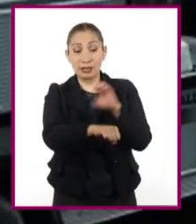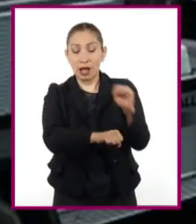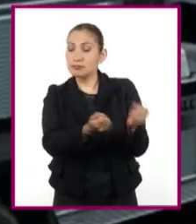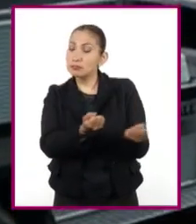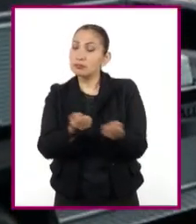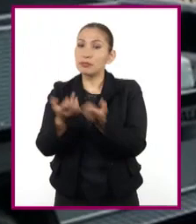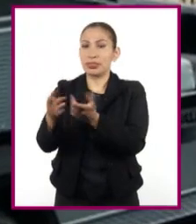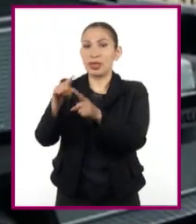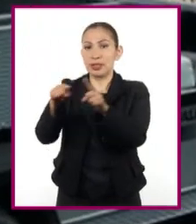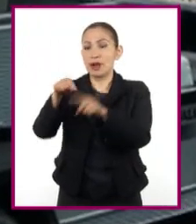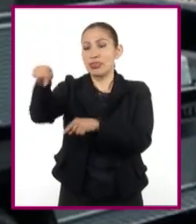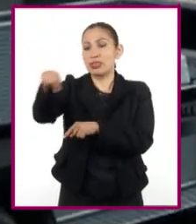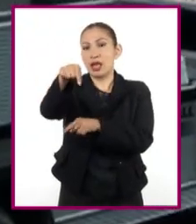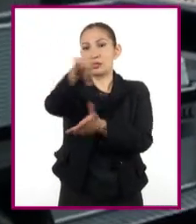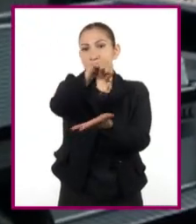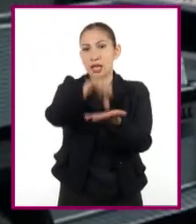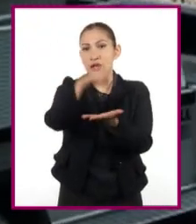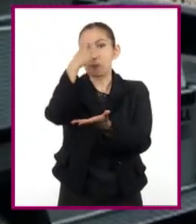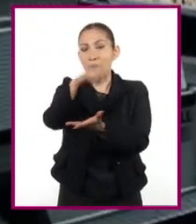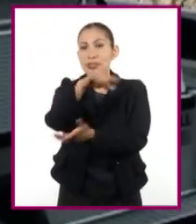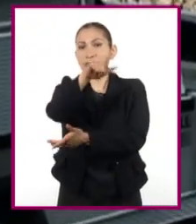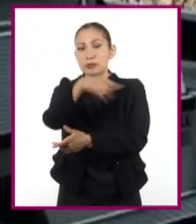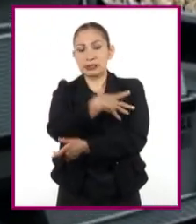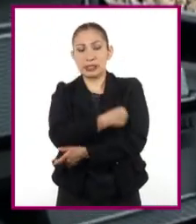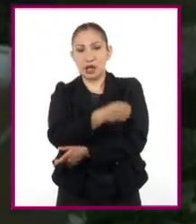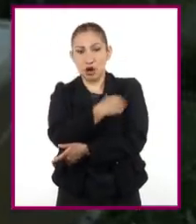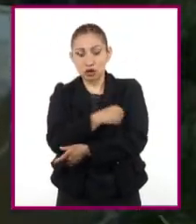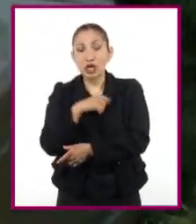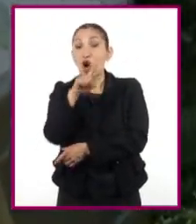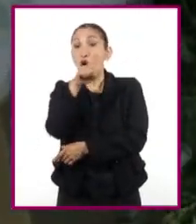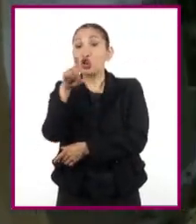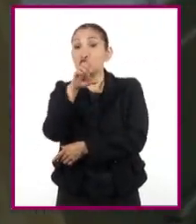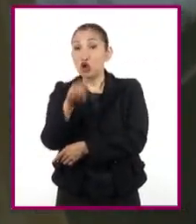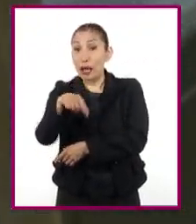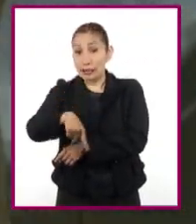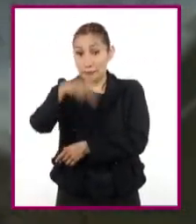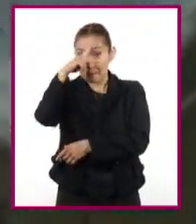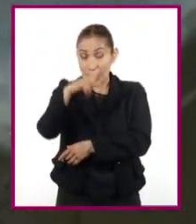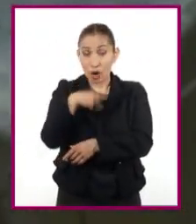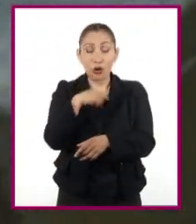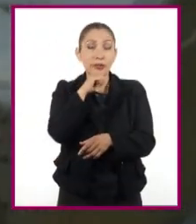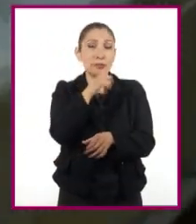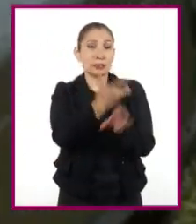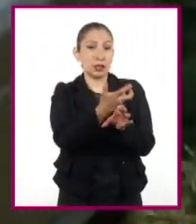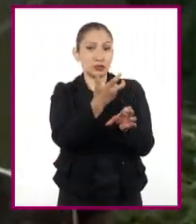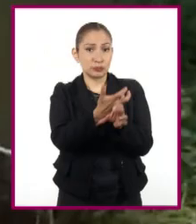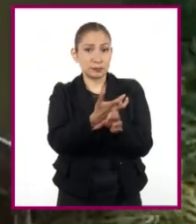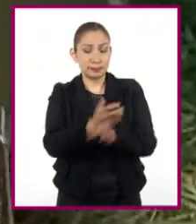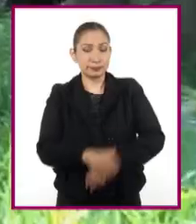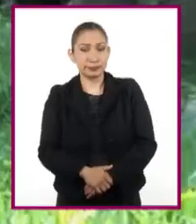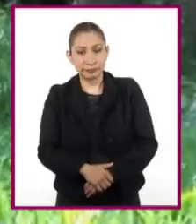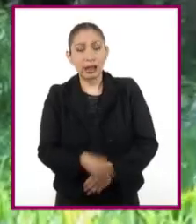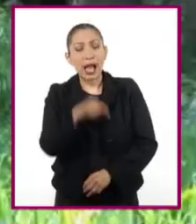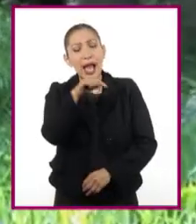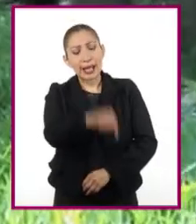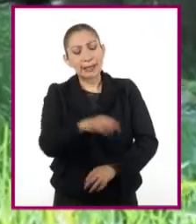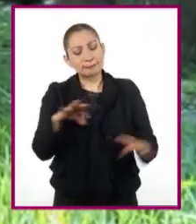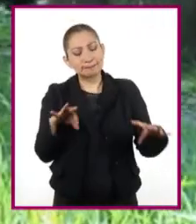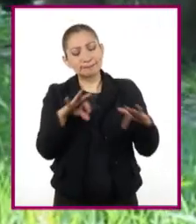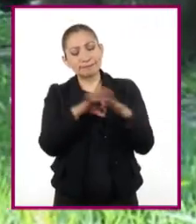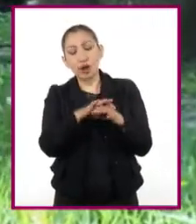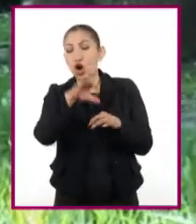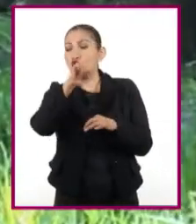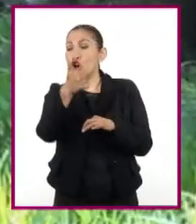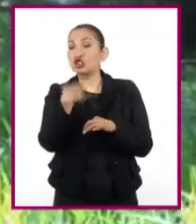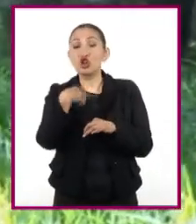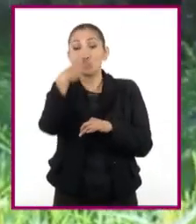fueron enviados a diversos centros de reproducción y zoológicos, tanto en México como en Estados Unidos, donde se unieron